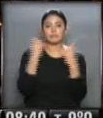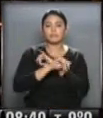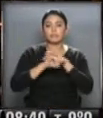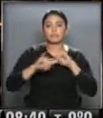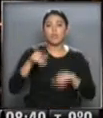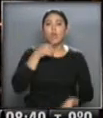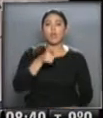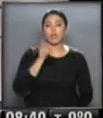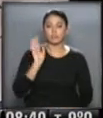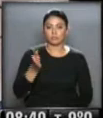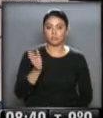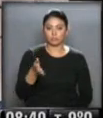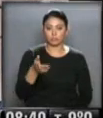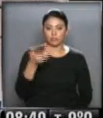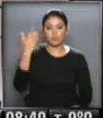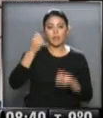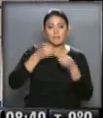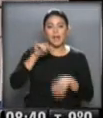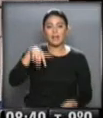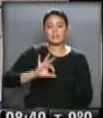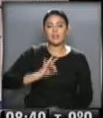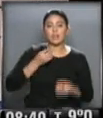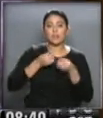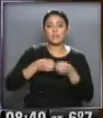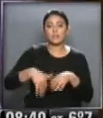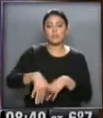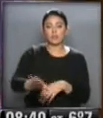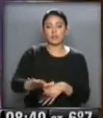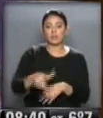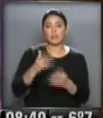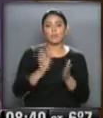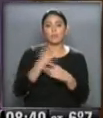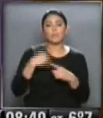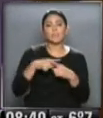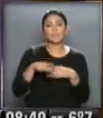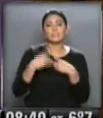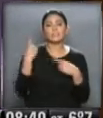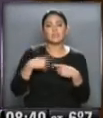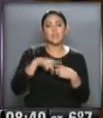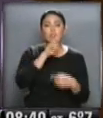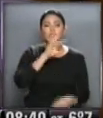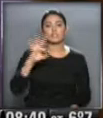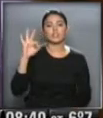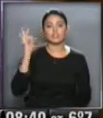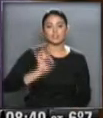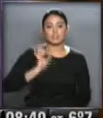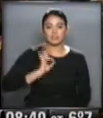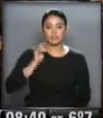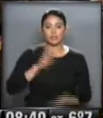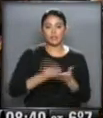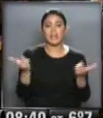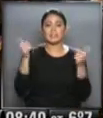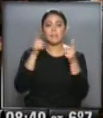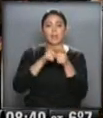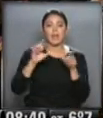contra la tortura, lanzada este año con motivo de los 200 años de la Asamblea del año